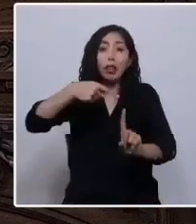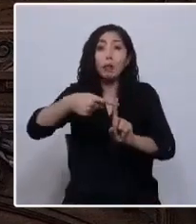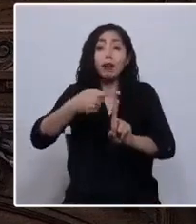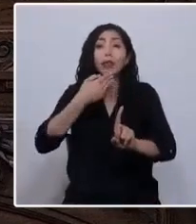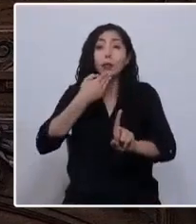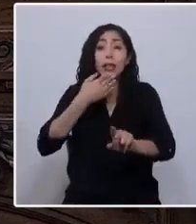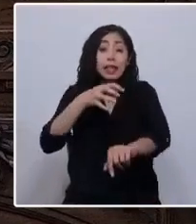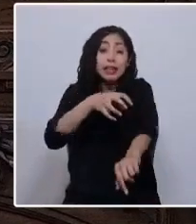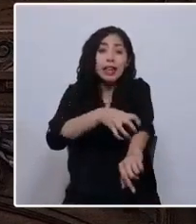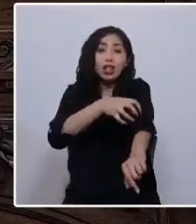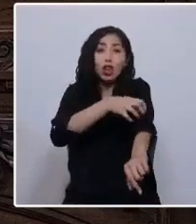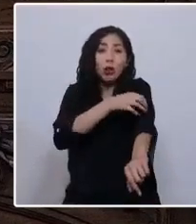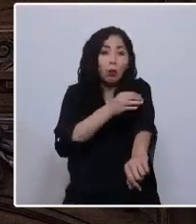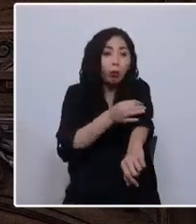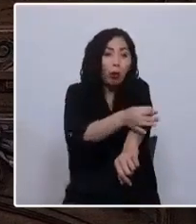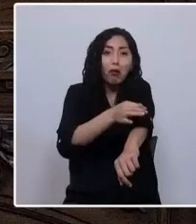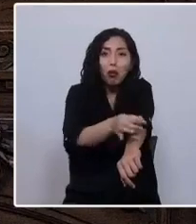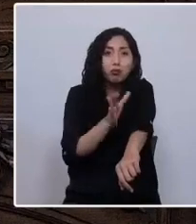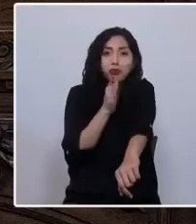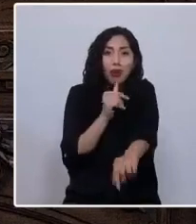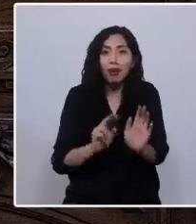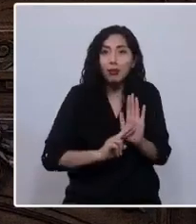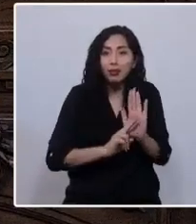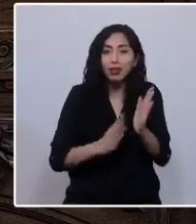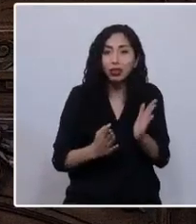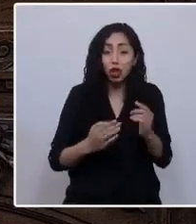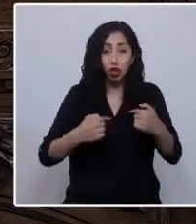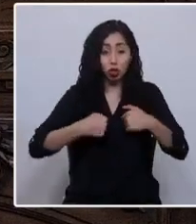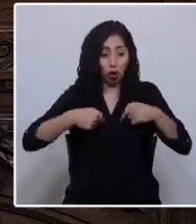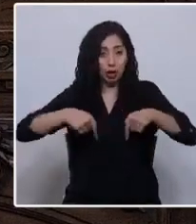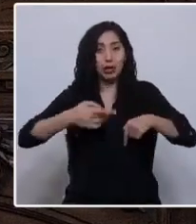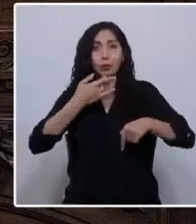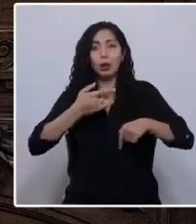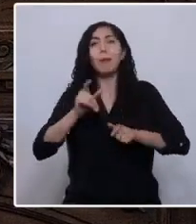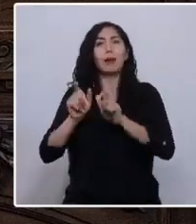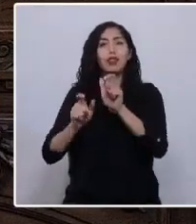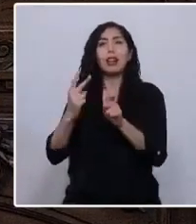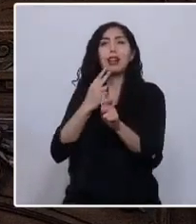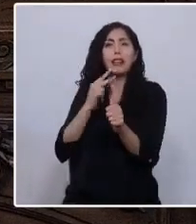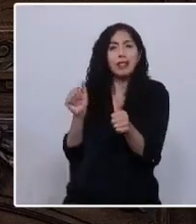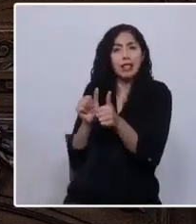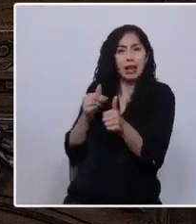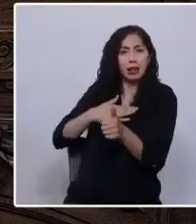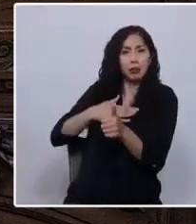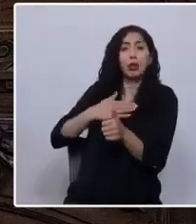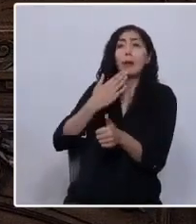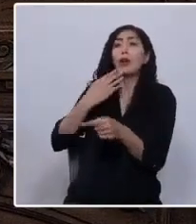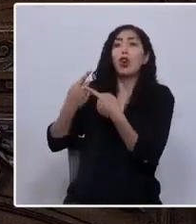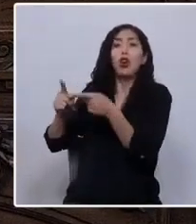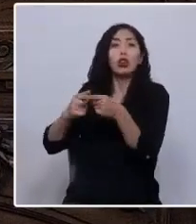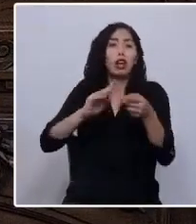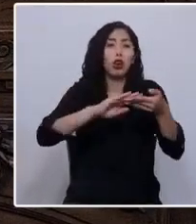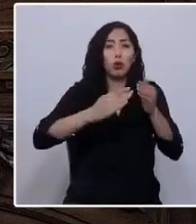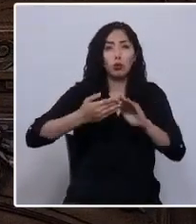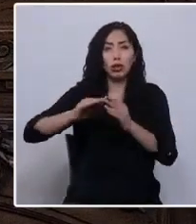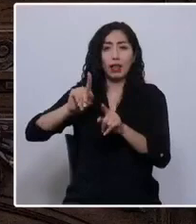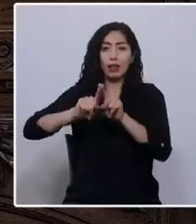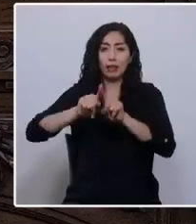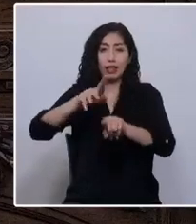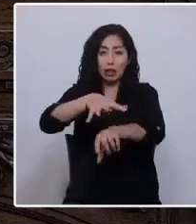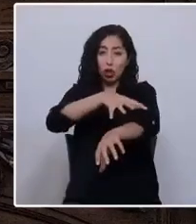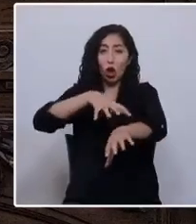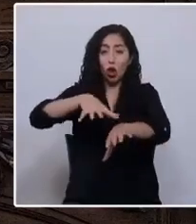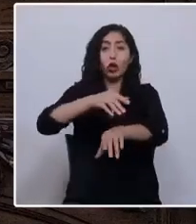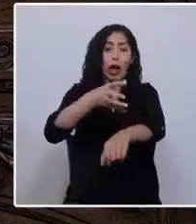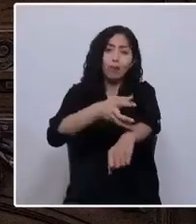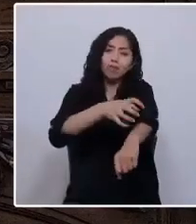yo estoy aquí porque los habitantes de mi cuenca al igual que todas esas otras comunidades y territorios que existen a lo largo y ancho